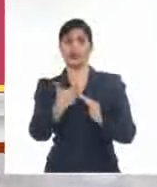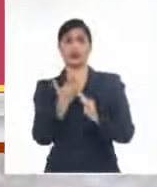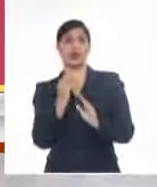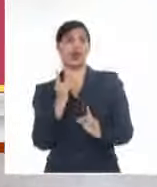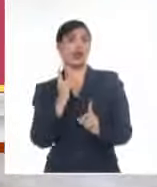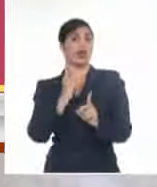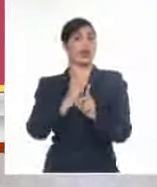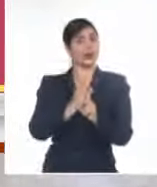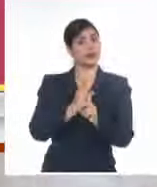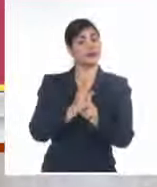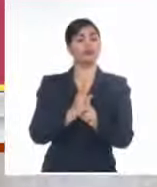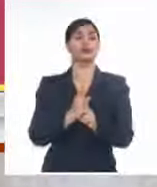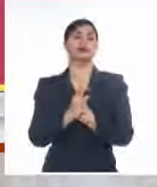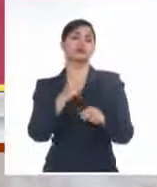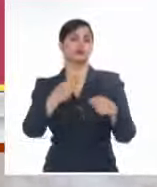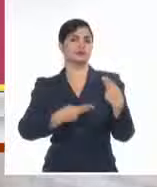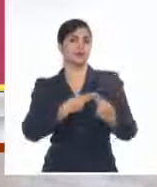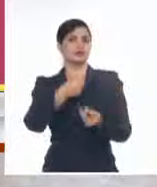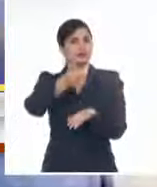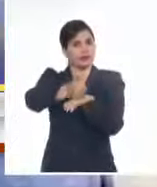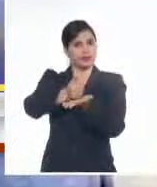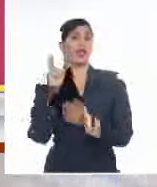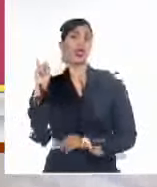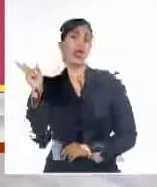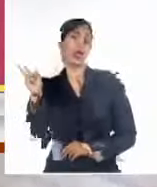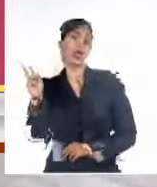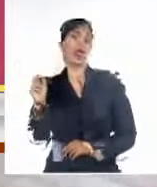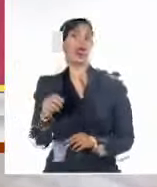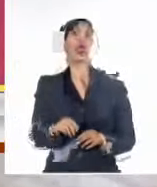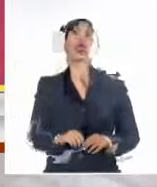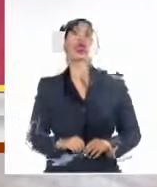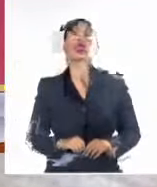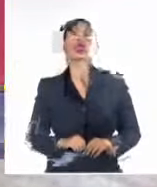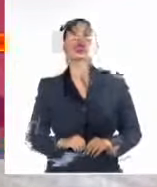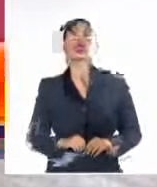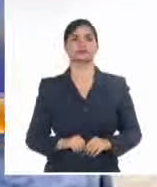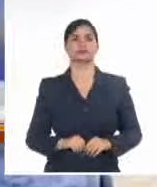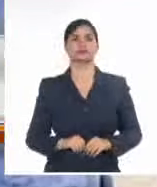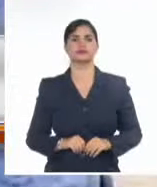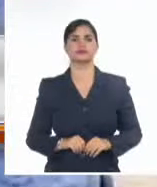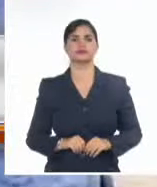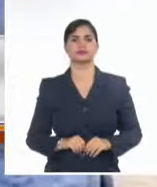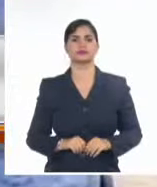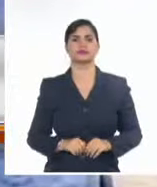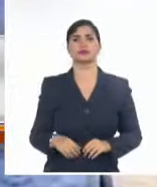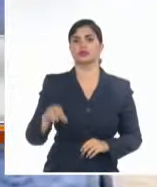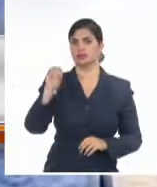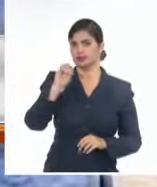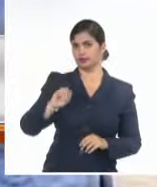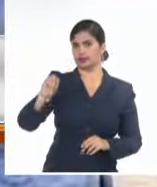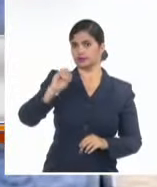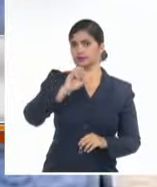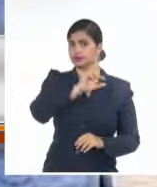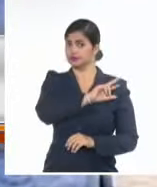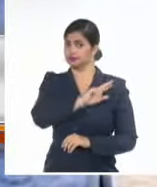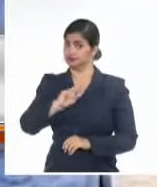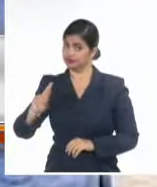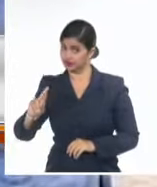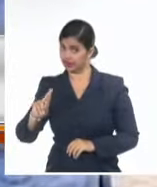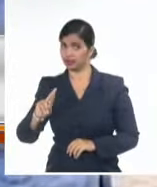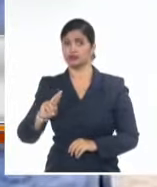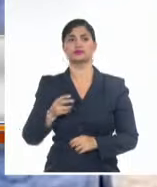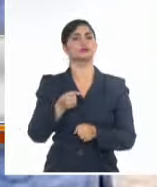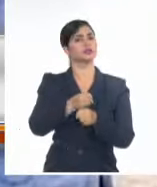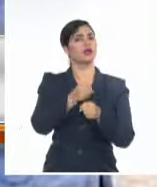Social Mundial que sesiona en Caracas, Venezuela. Los movimientos revolucionarios que estamos en el poder debemos mantener la movilización